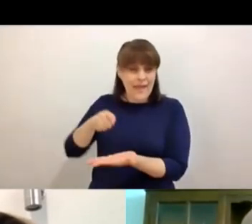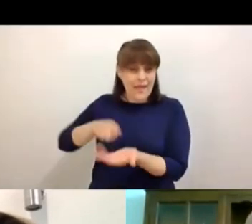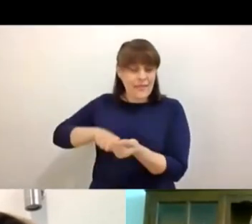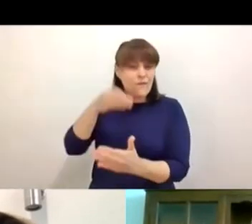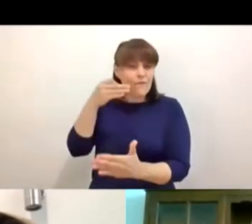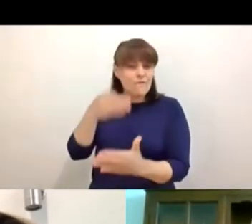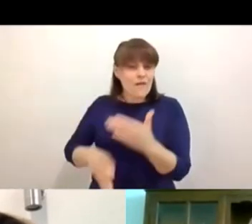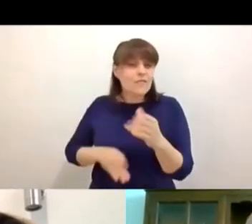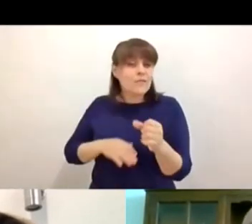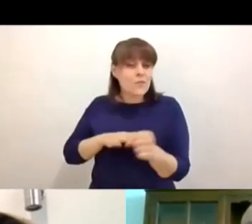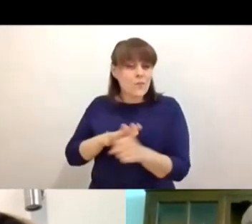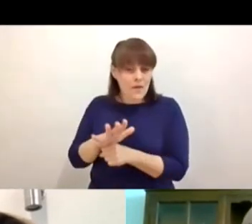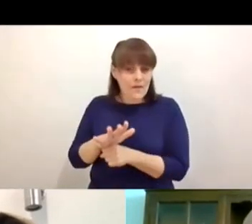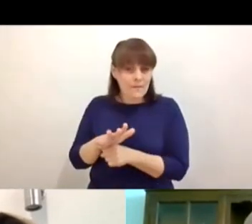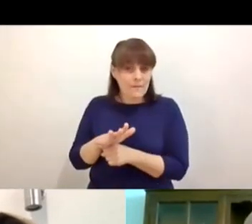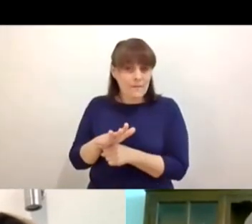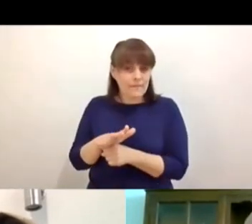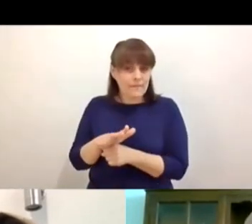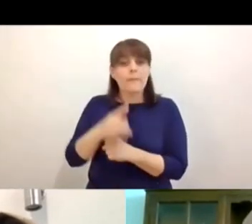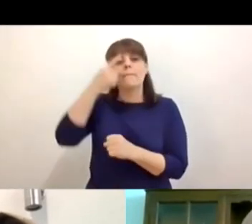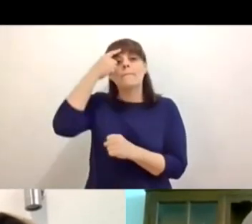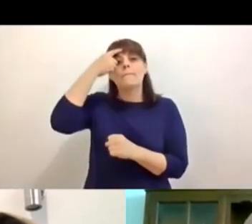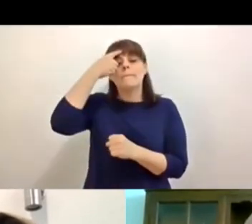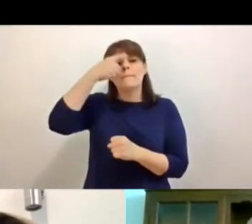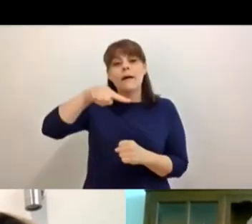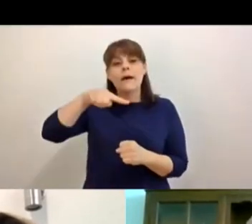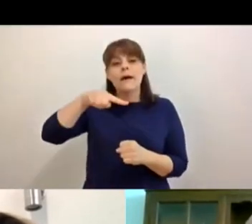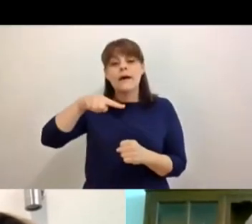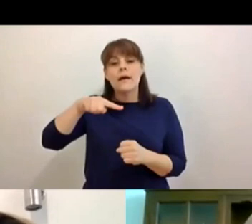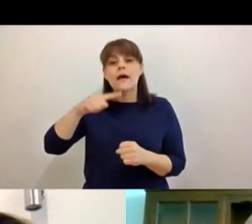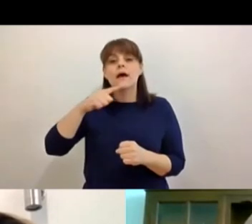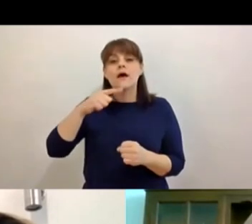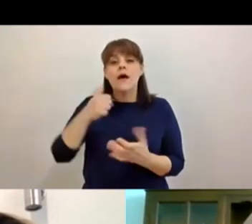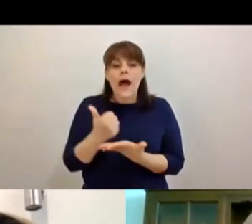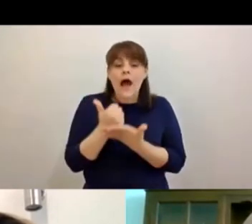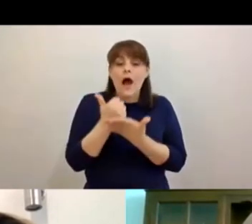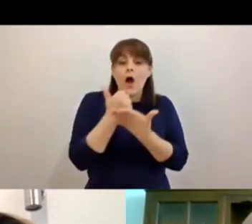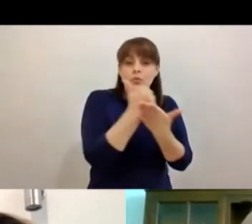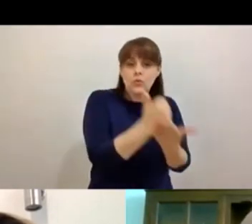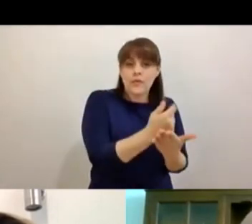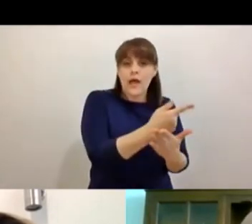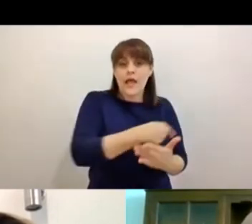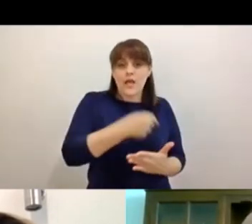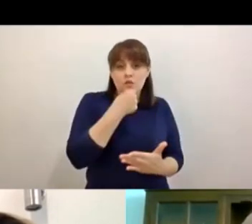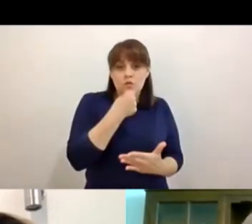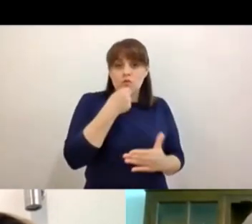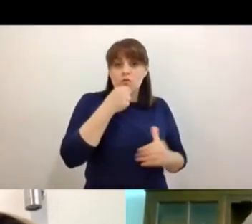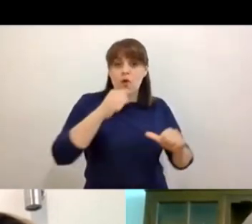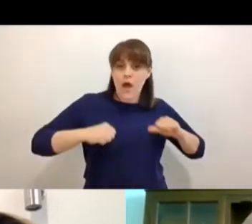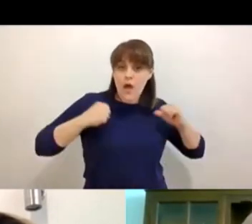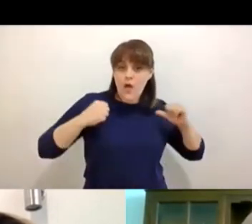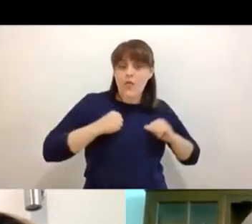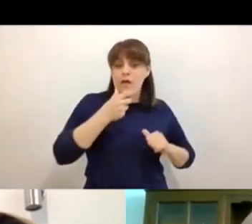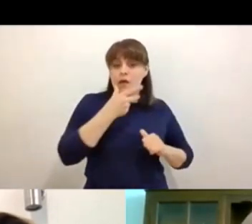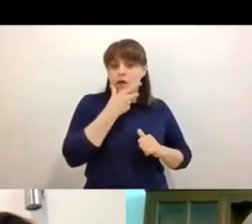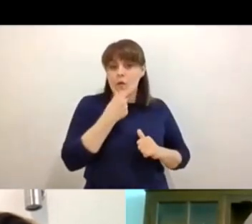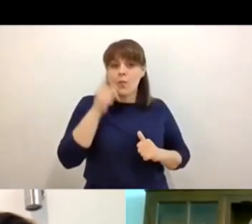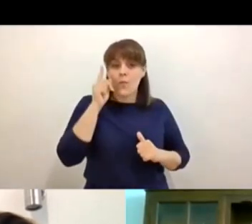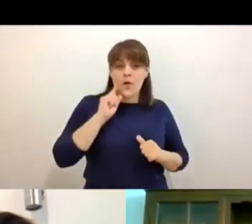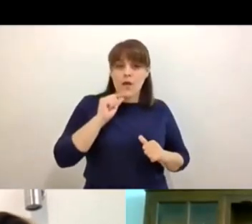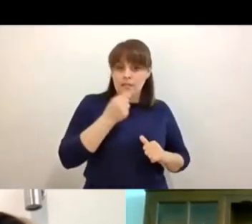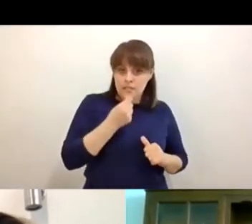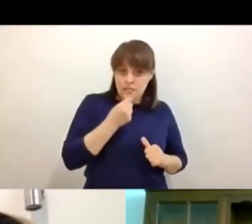experiencia. Para lograr precisamente el contribuir que a estos niños, niños adolescentes, aquellos que se han violado sus derechos o aquellos que se